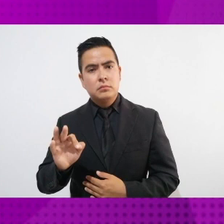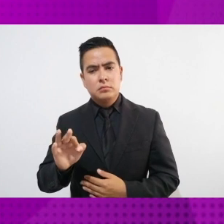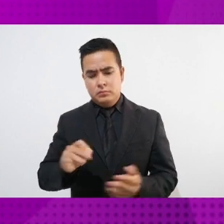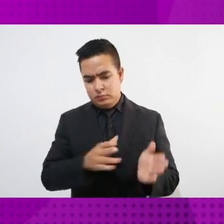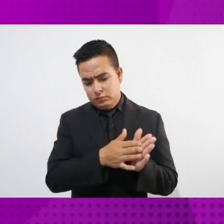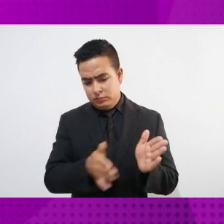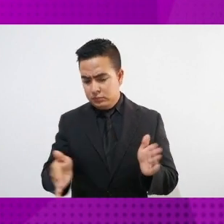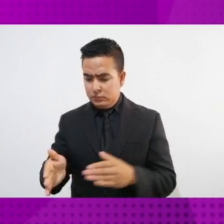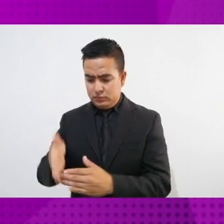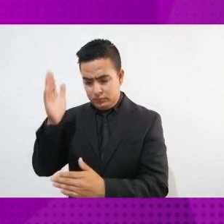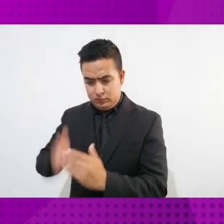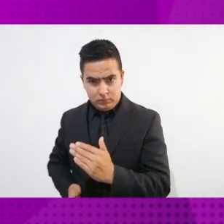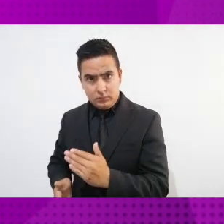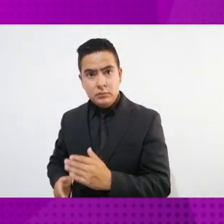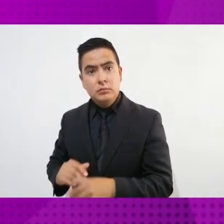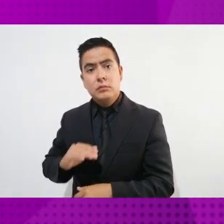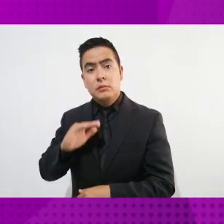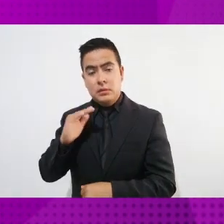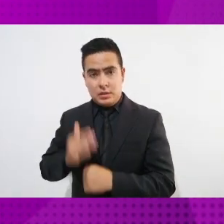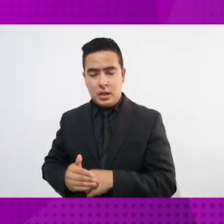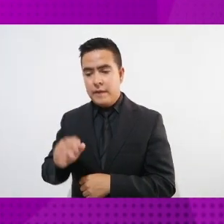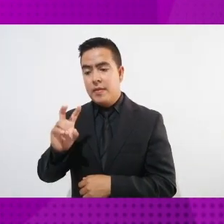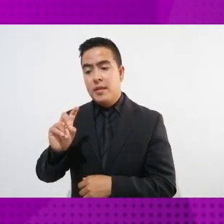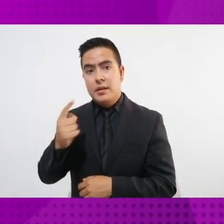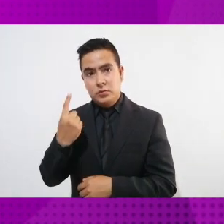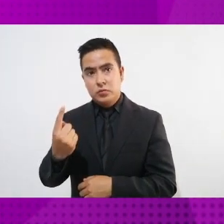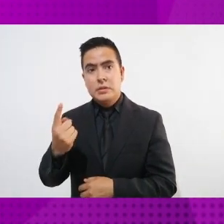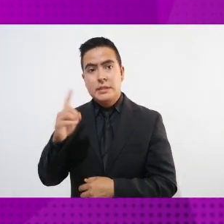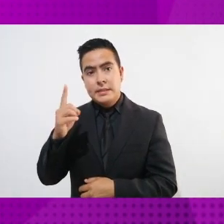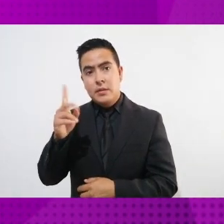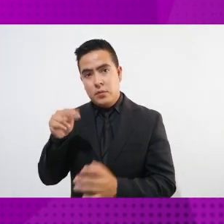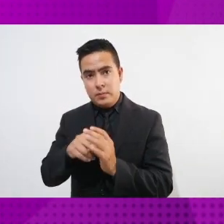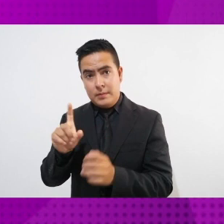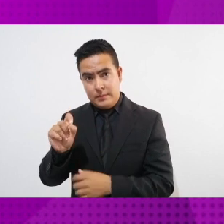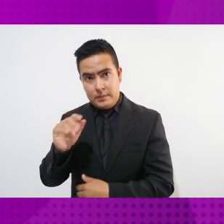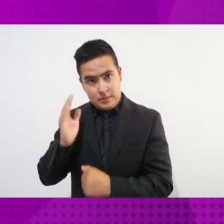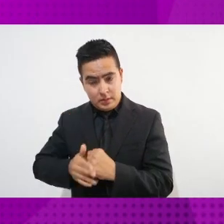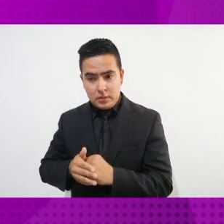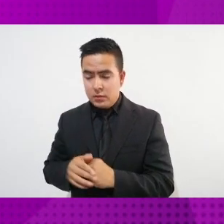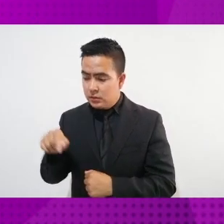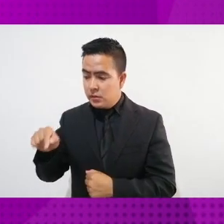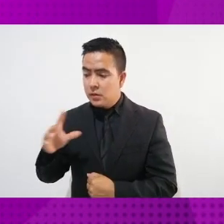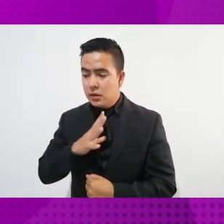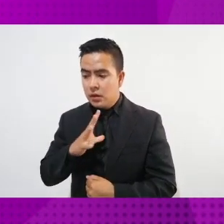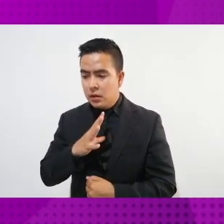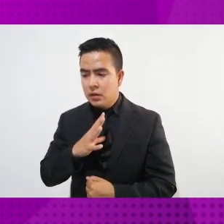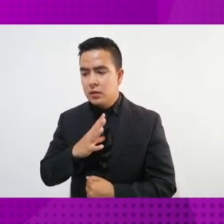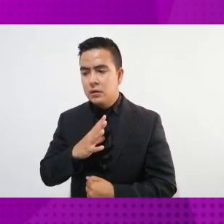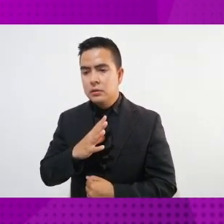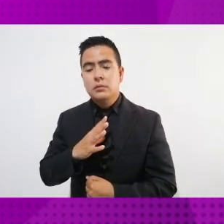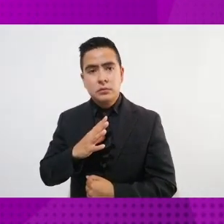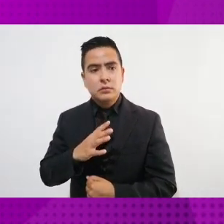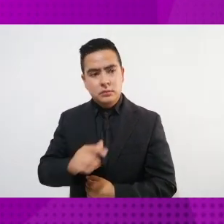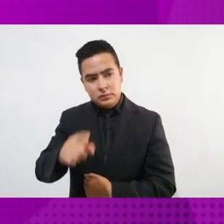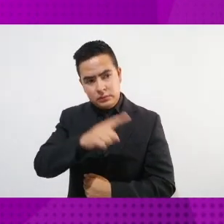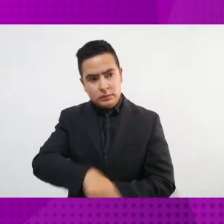posterior al momento en que concluye, que es el 31 de diciembre del 2020. Por lo tanto, no nada más hay una